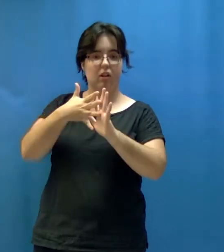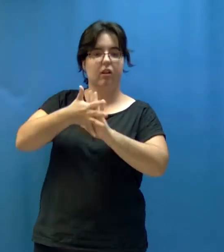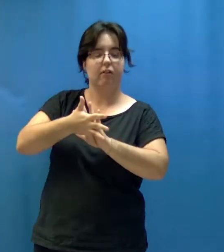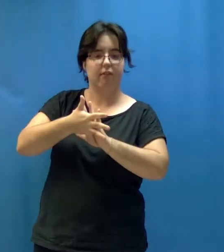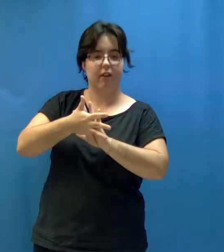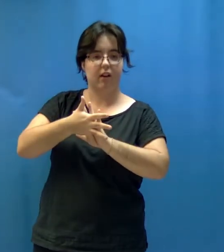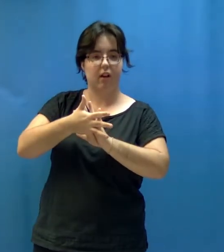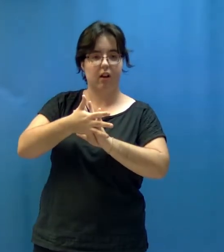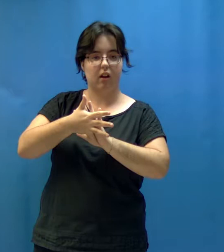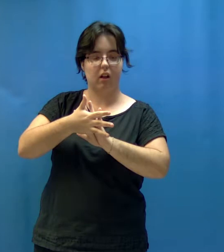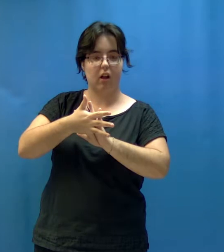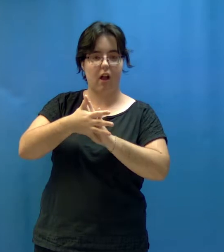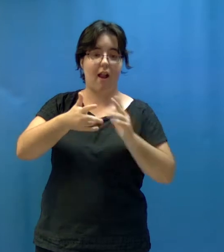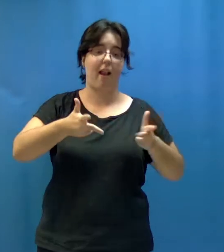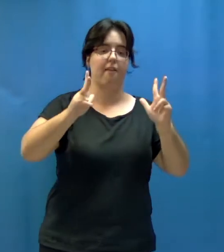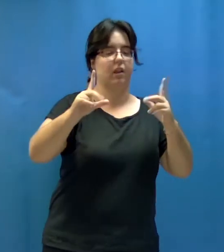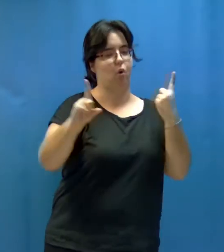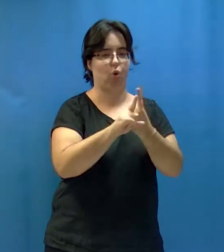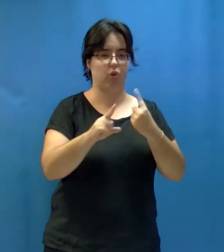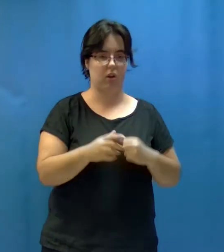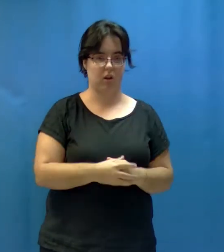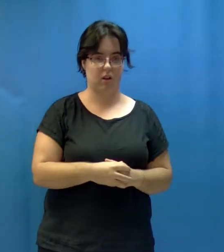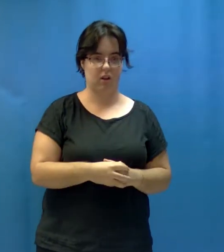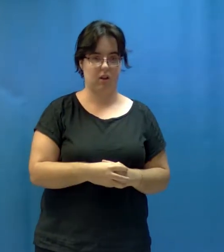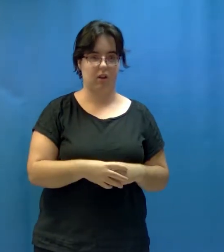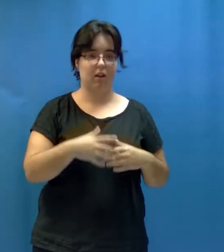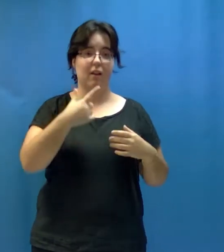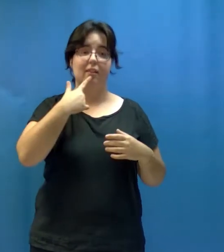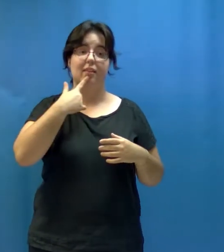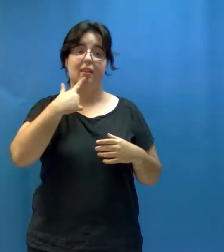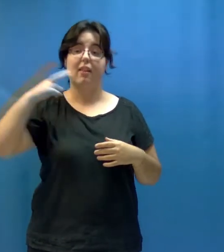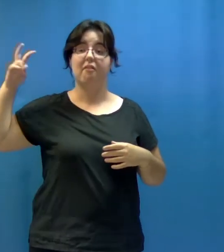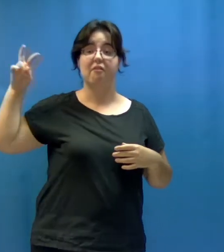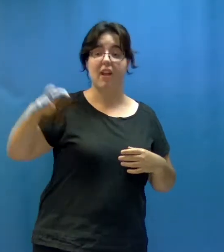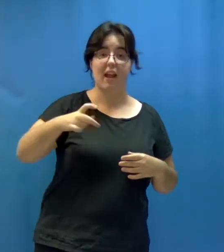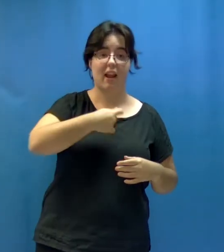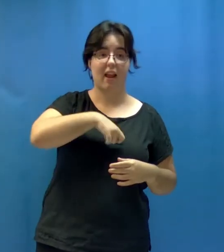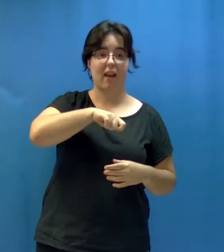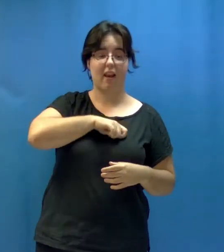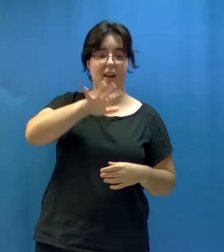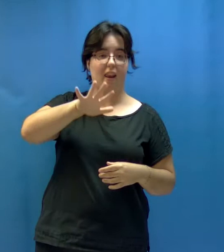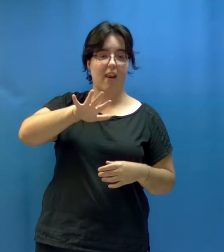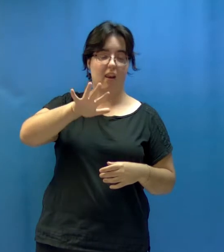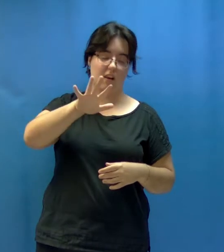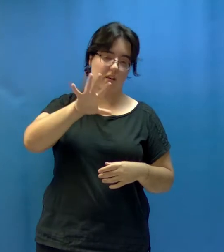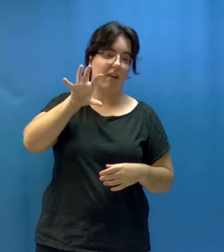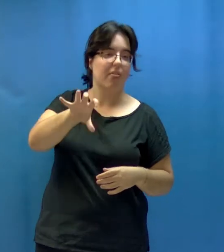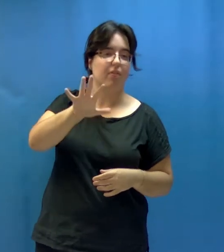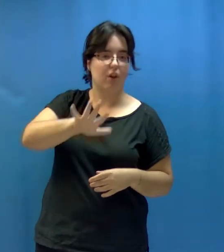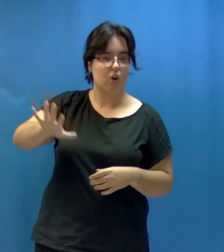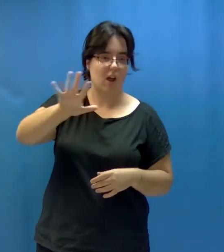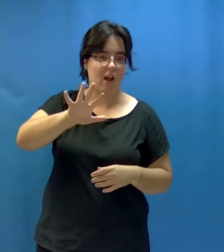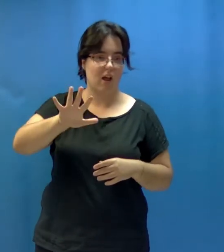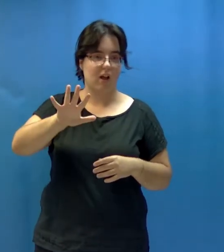contrario a lo liberal. Para que mantengan, venía del nacionalsocialismo, del vocablo facho, con lo